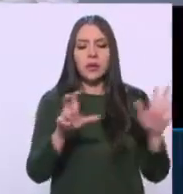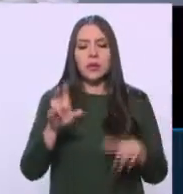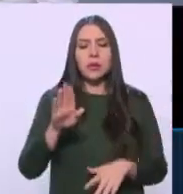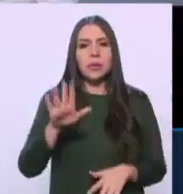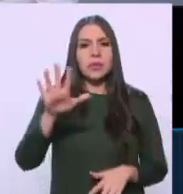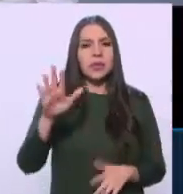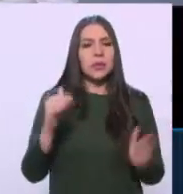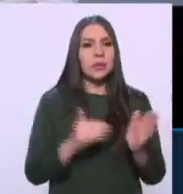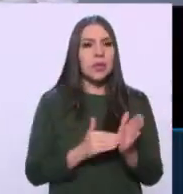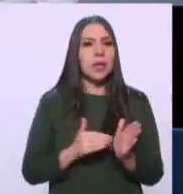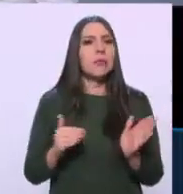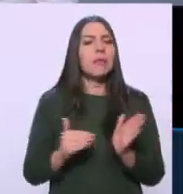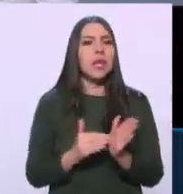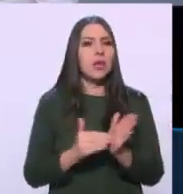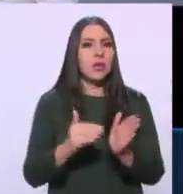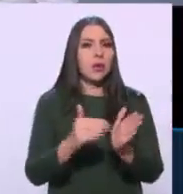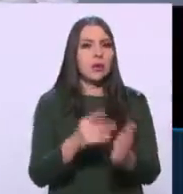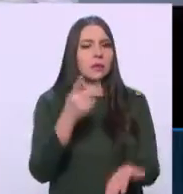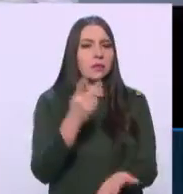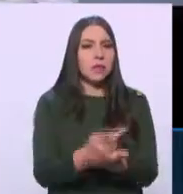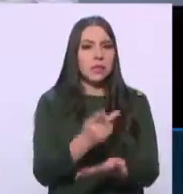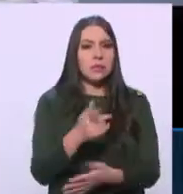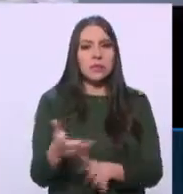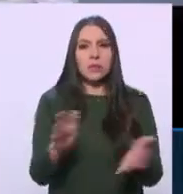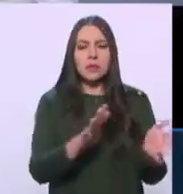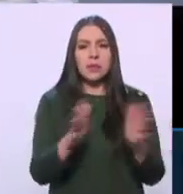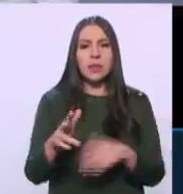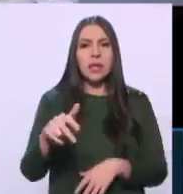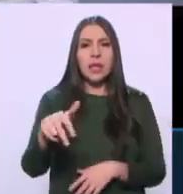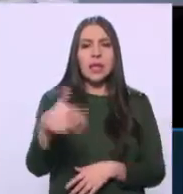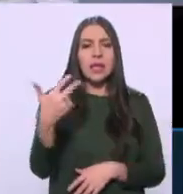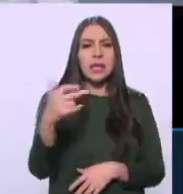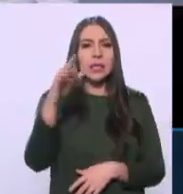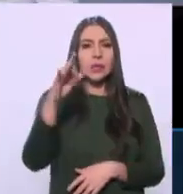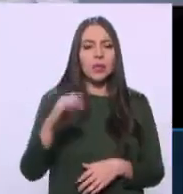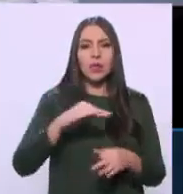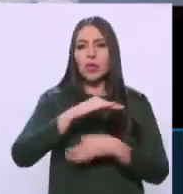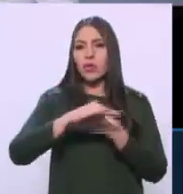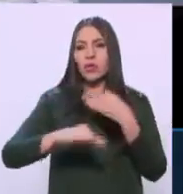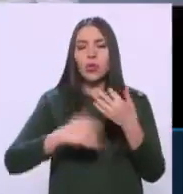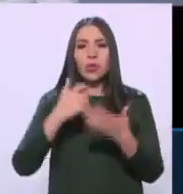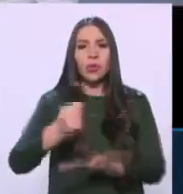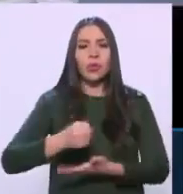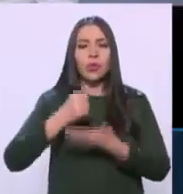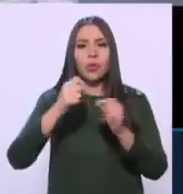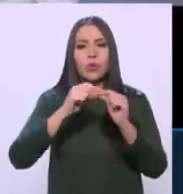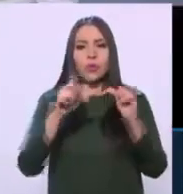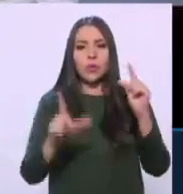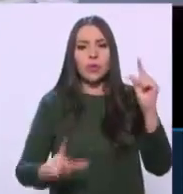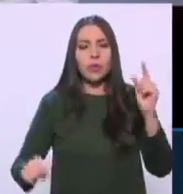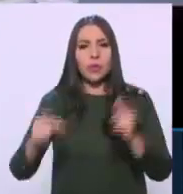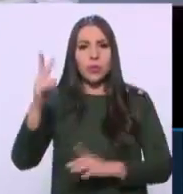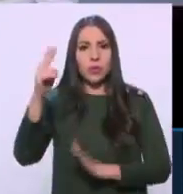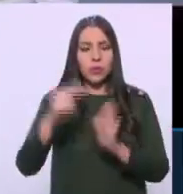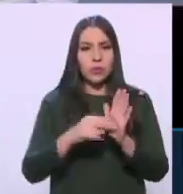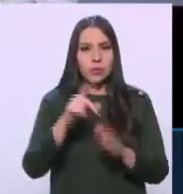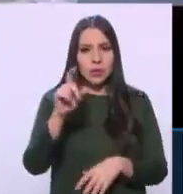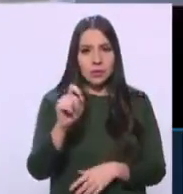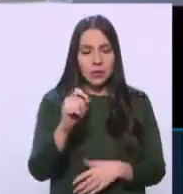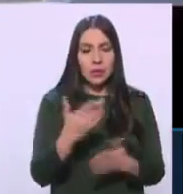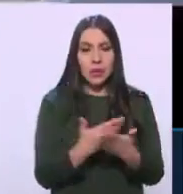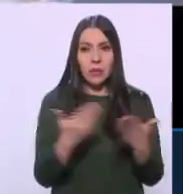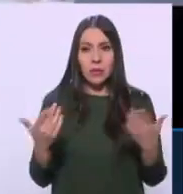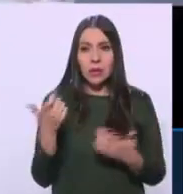835 mil millones de pesos, que esto equivale al 13% de todo el presupuesto del 2020. Entonces, al estar esta cantidad